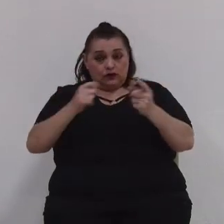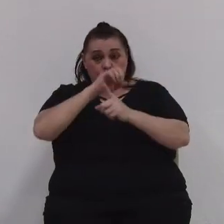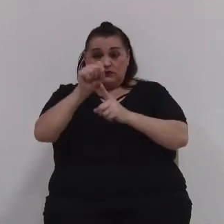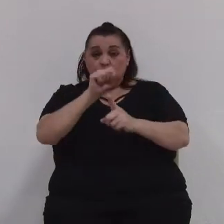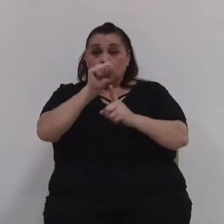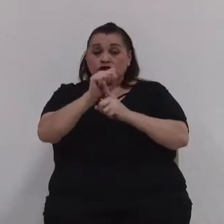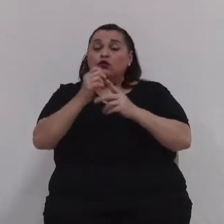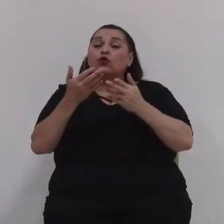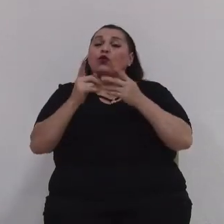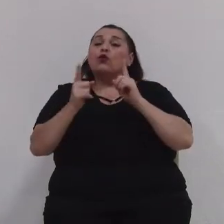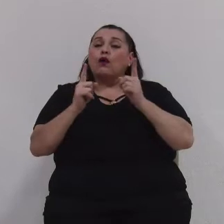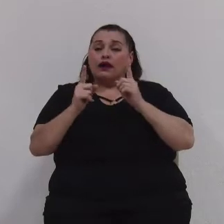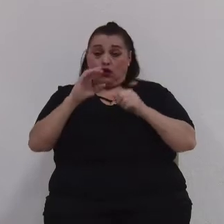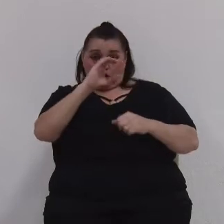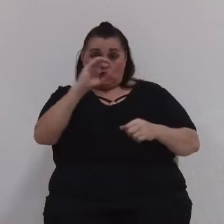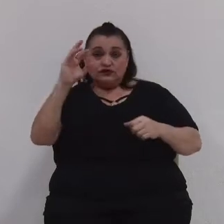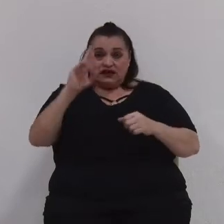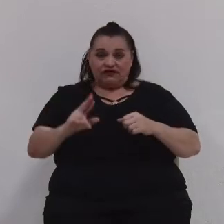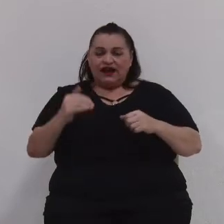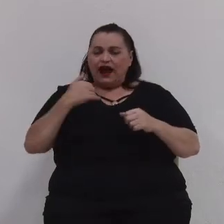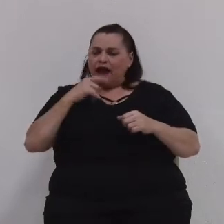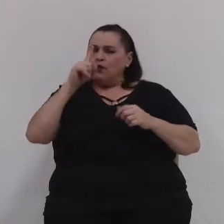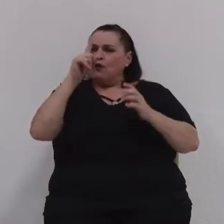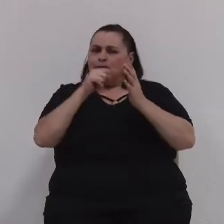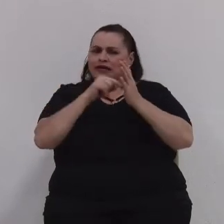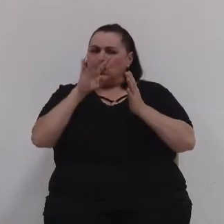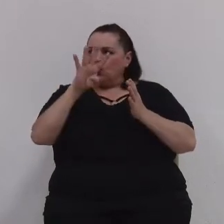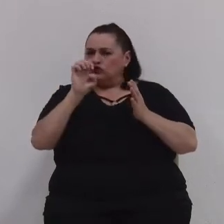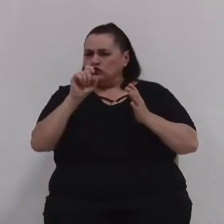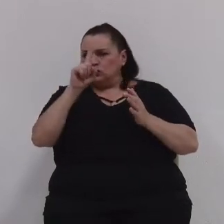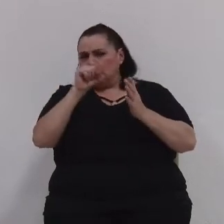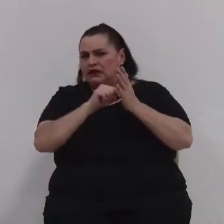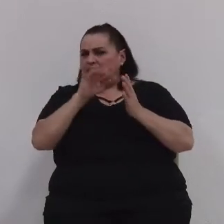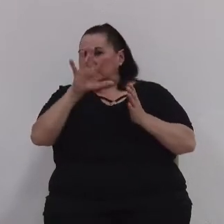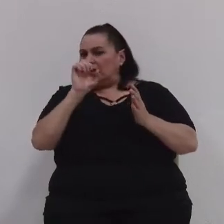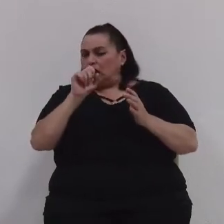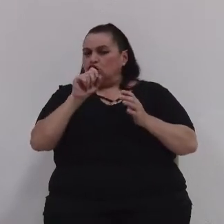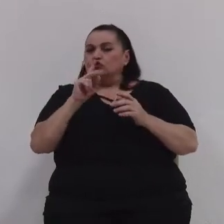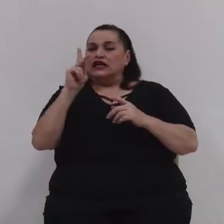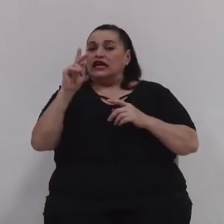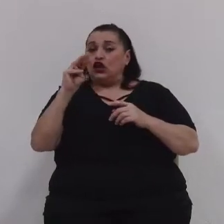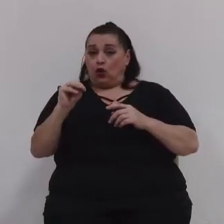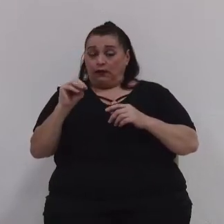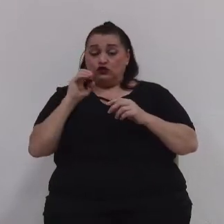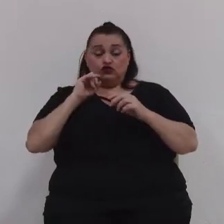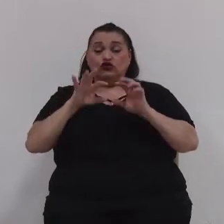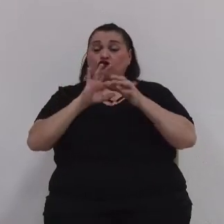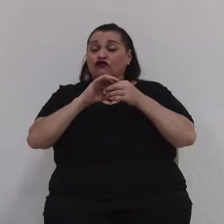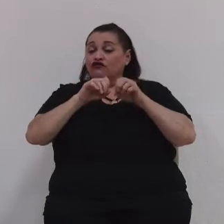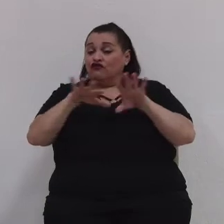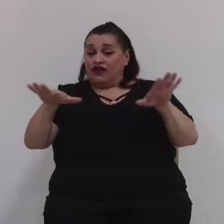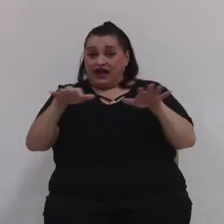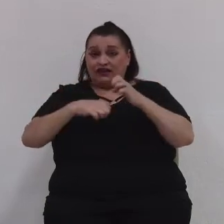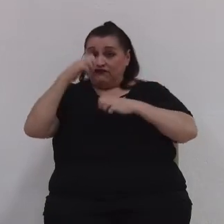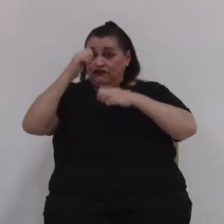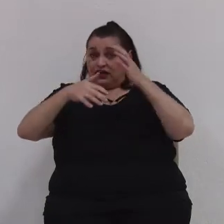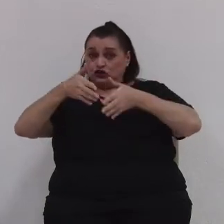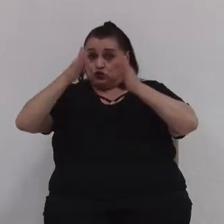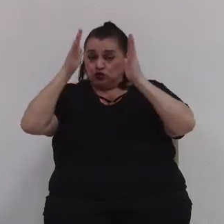es, en Costa Rica hay como unos 1.400, 1.500 kilómetros de la red de infraestructura que se llama estratégica, la